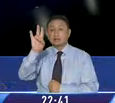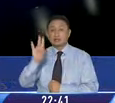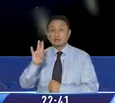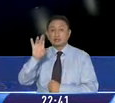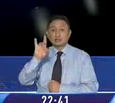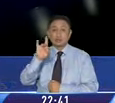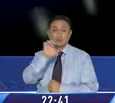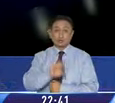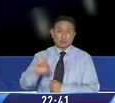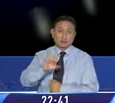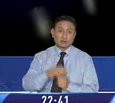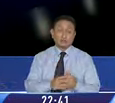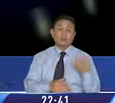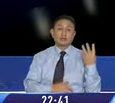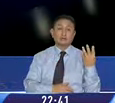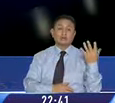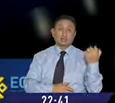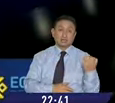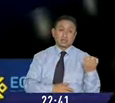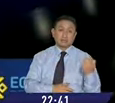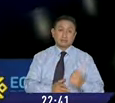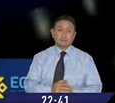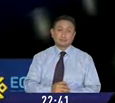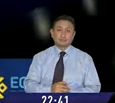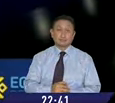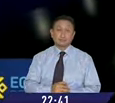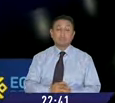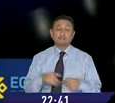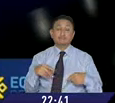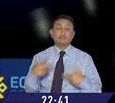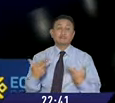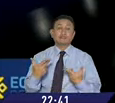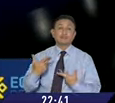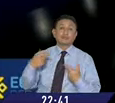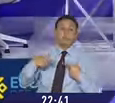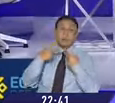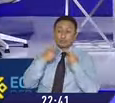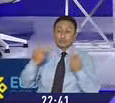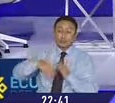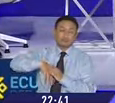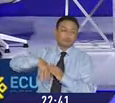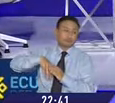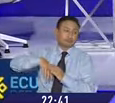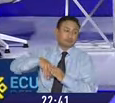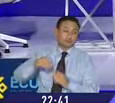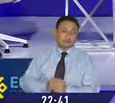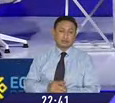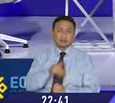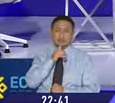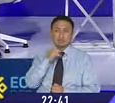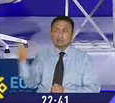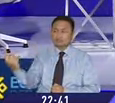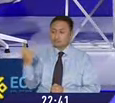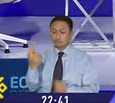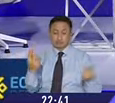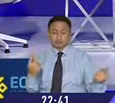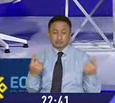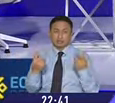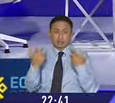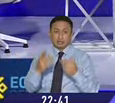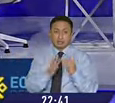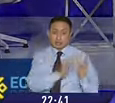de enero y el 14 y 15 del mismo mes. Y será mediante un sorteo público que se determine la dignidad a debatir, así como también el